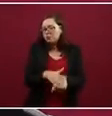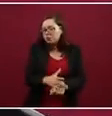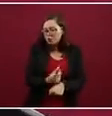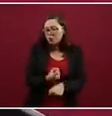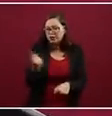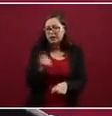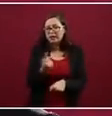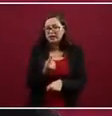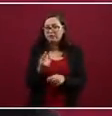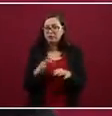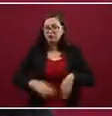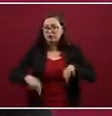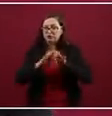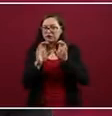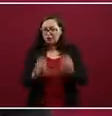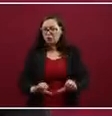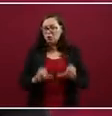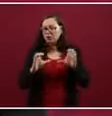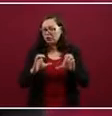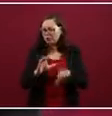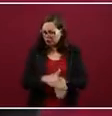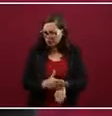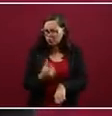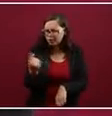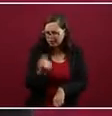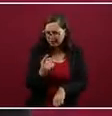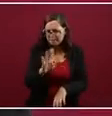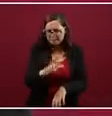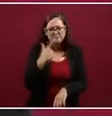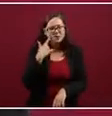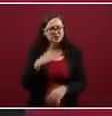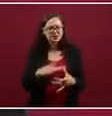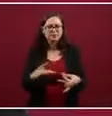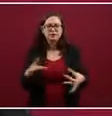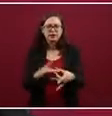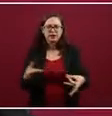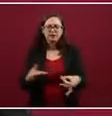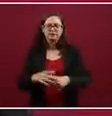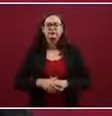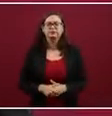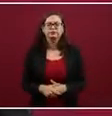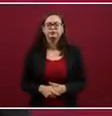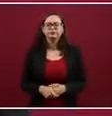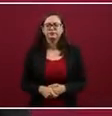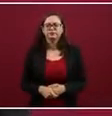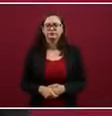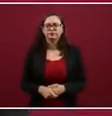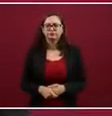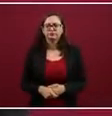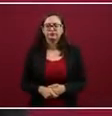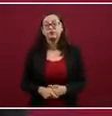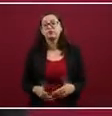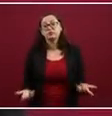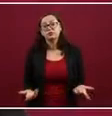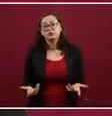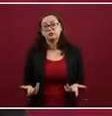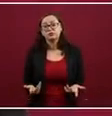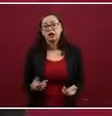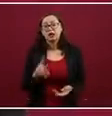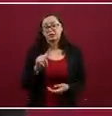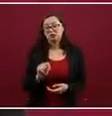tener cuidado con eso? Bueno, en primer lugar, hay que tomar en consideración que tenemos un tratado de libre